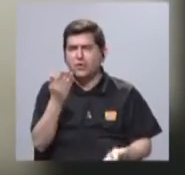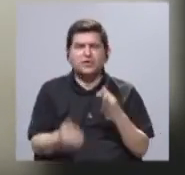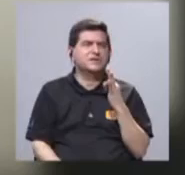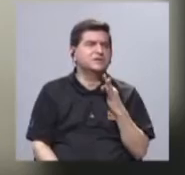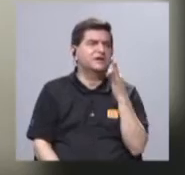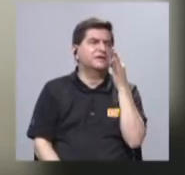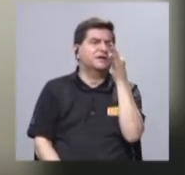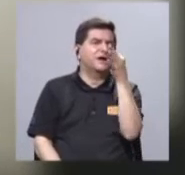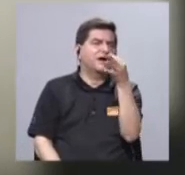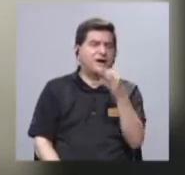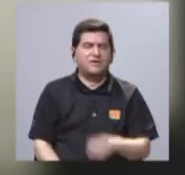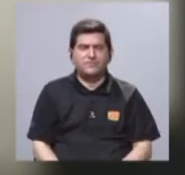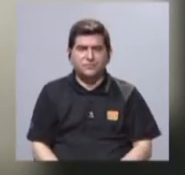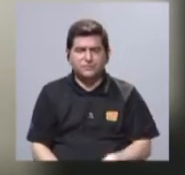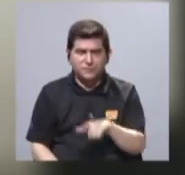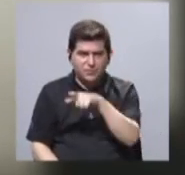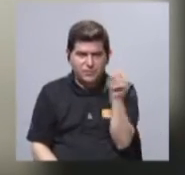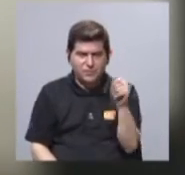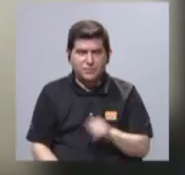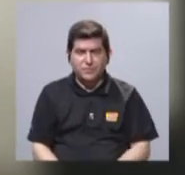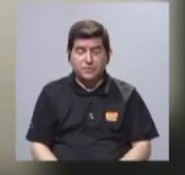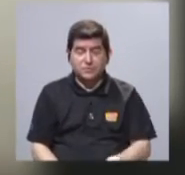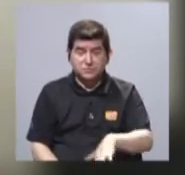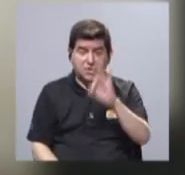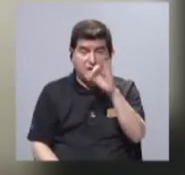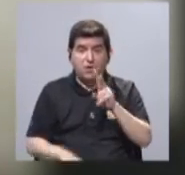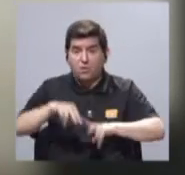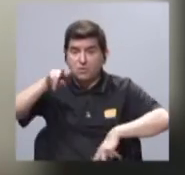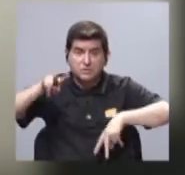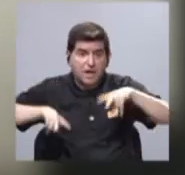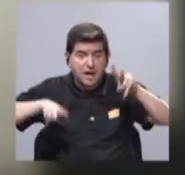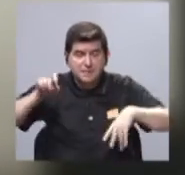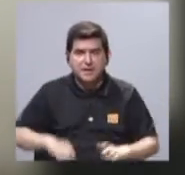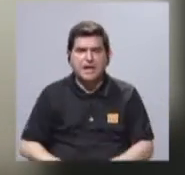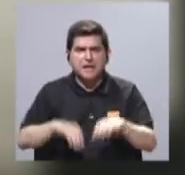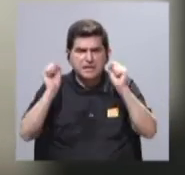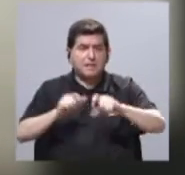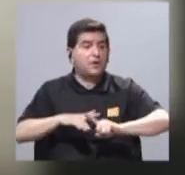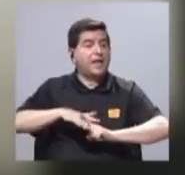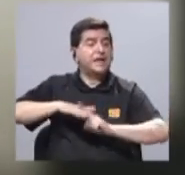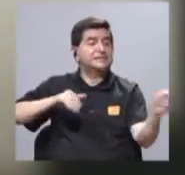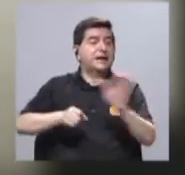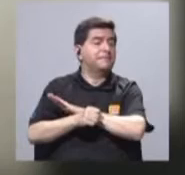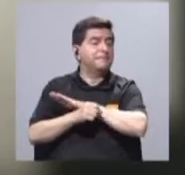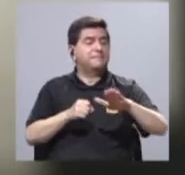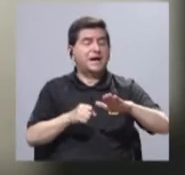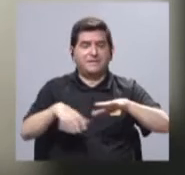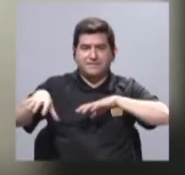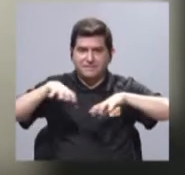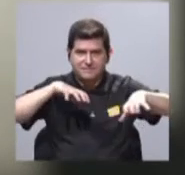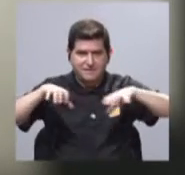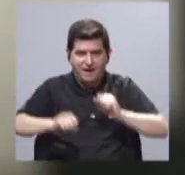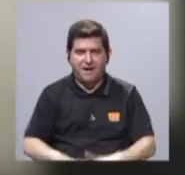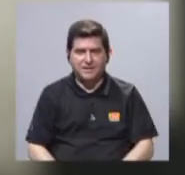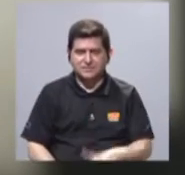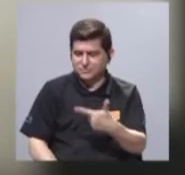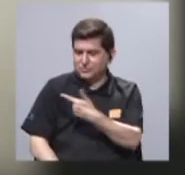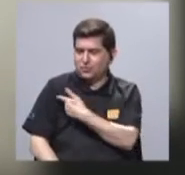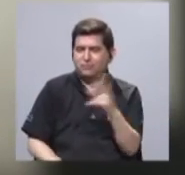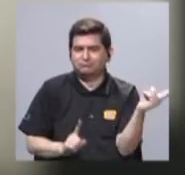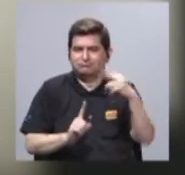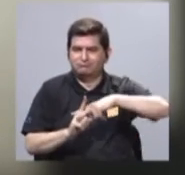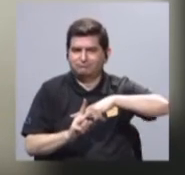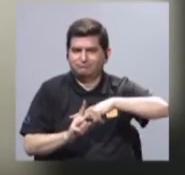mutación podría darse esta situación pero no es la que tenemos en este momento y yo diría que no es previsible en los